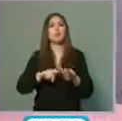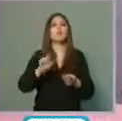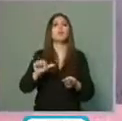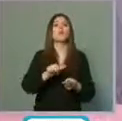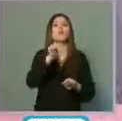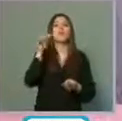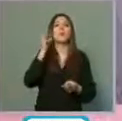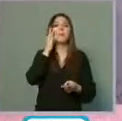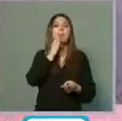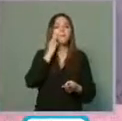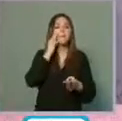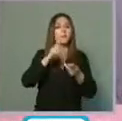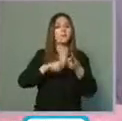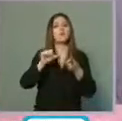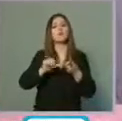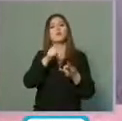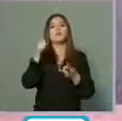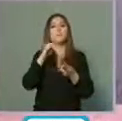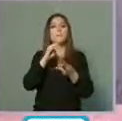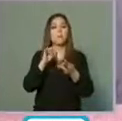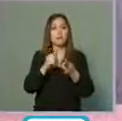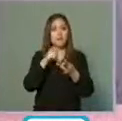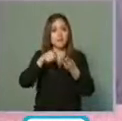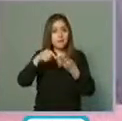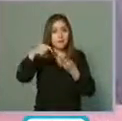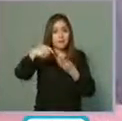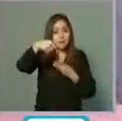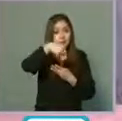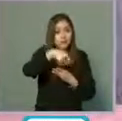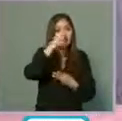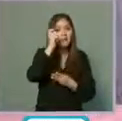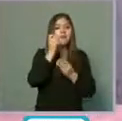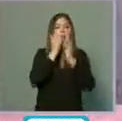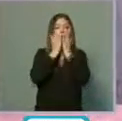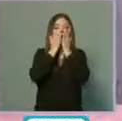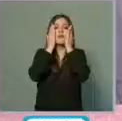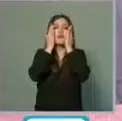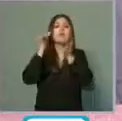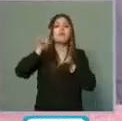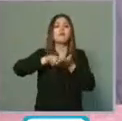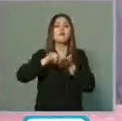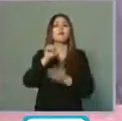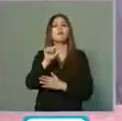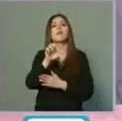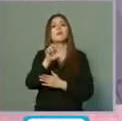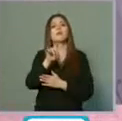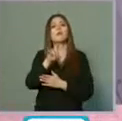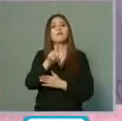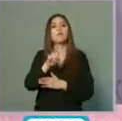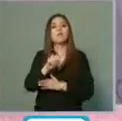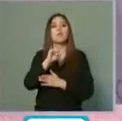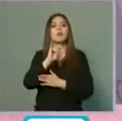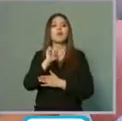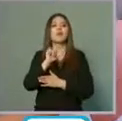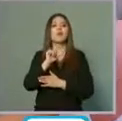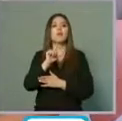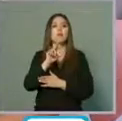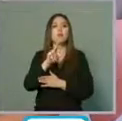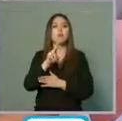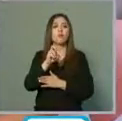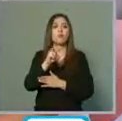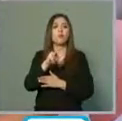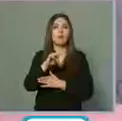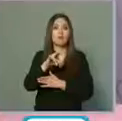y hay otra que tiene goji. Pero en general, las tres tienen ácido hialurónico, lo que hace es ayudar a hidratar